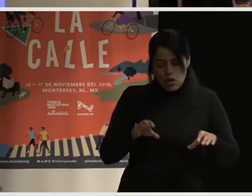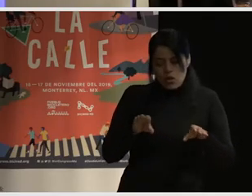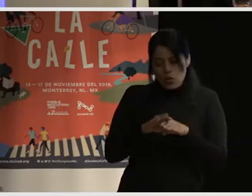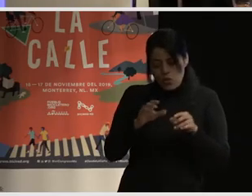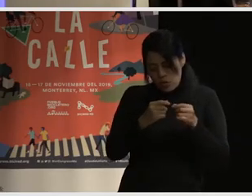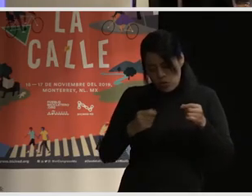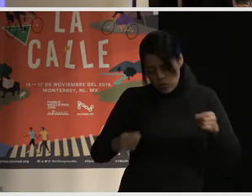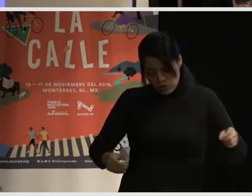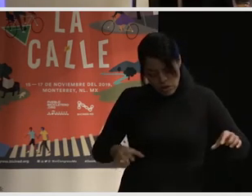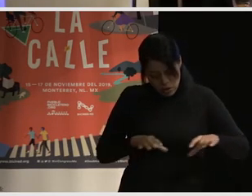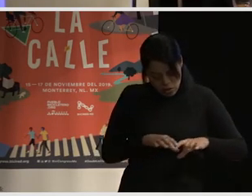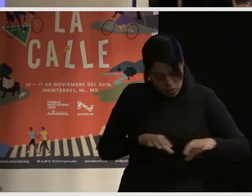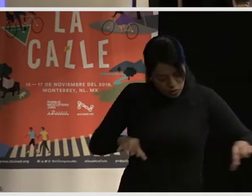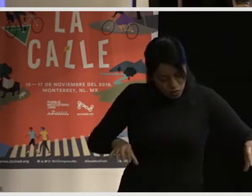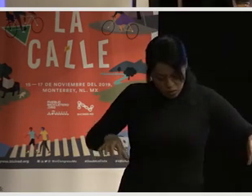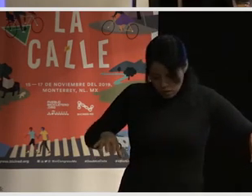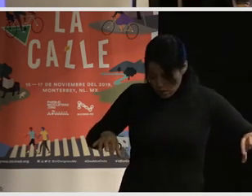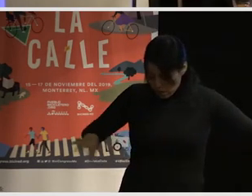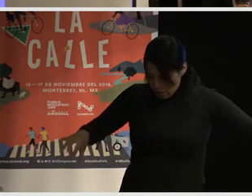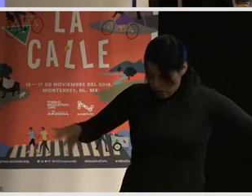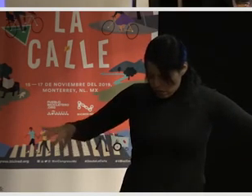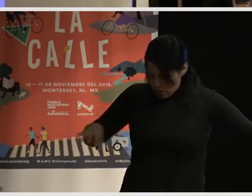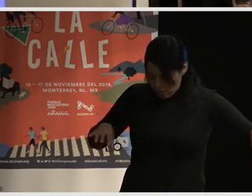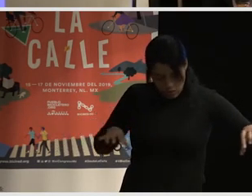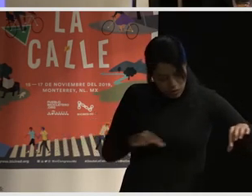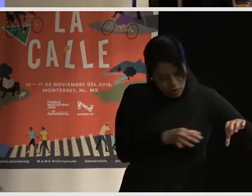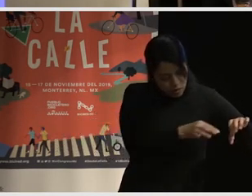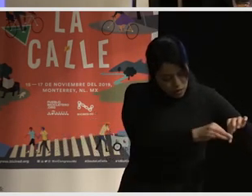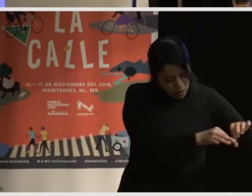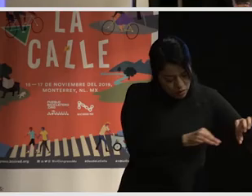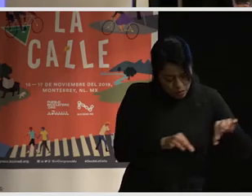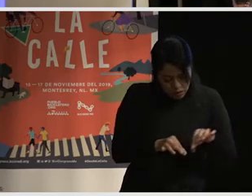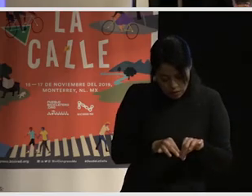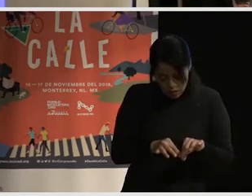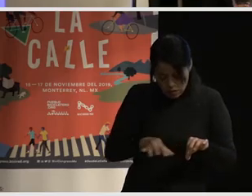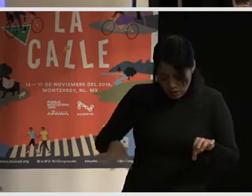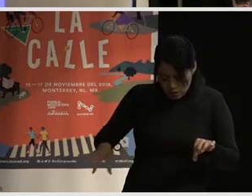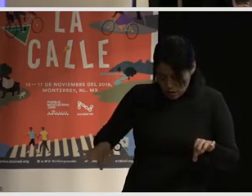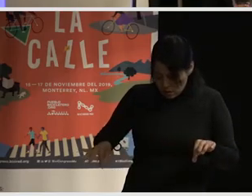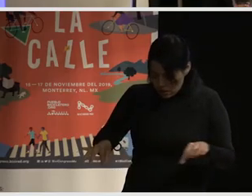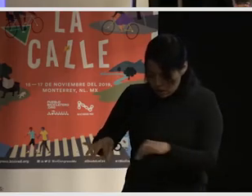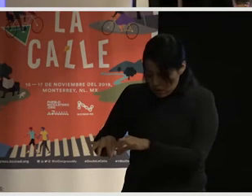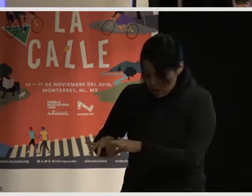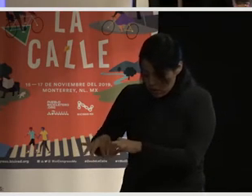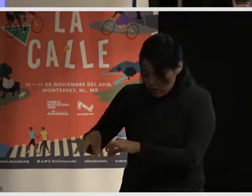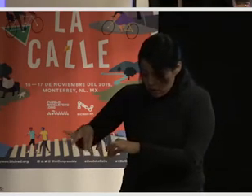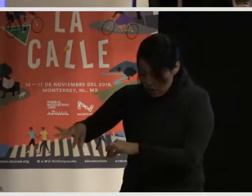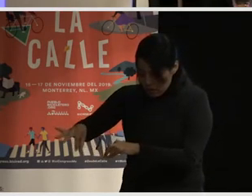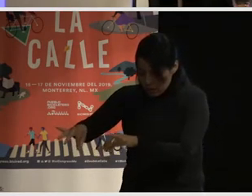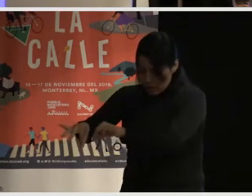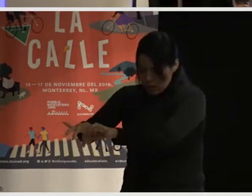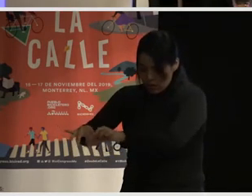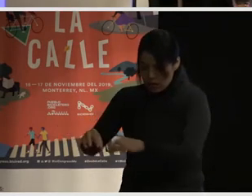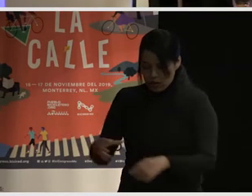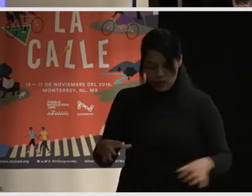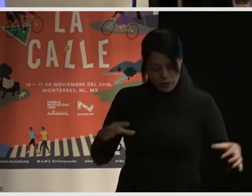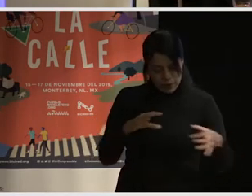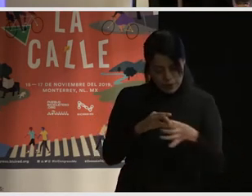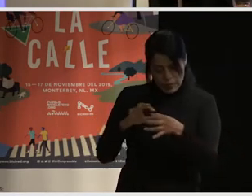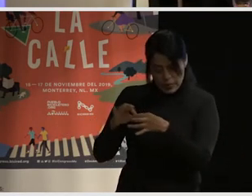rosario se fue conectando y él ha publicado en las últimas semanas cosas que parecen grandiosas de como hace ahora trayectos entre municipios